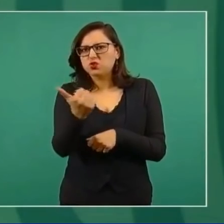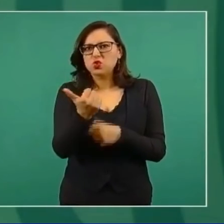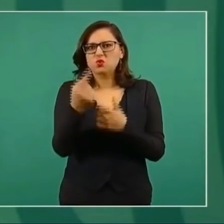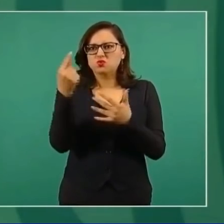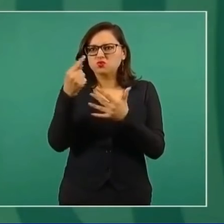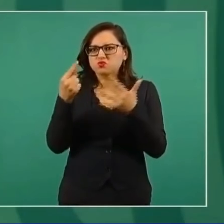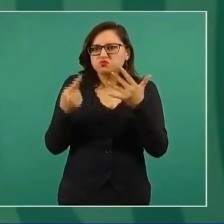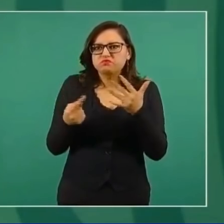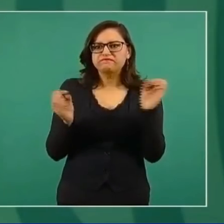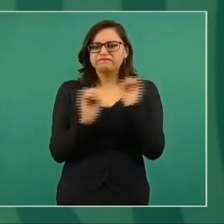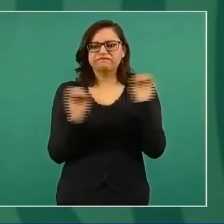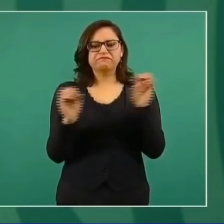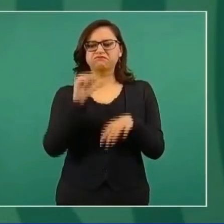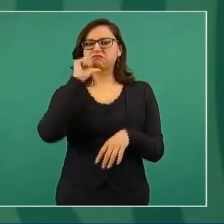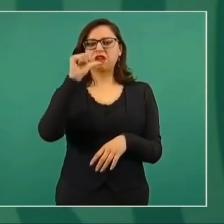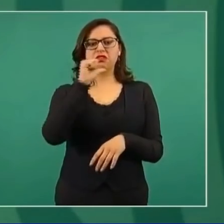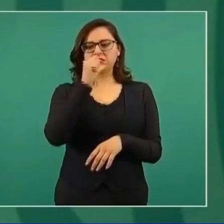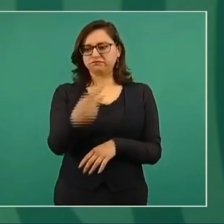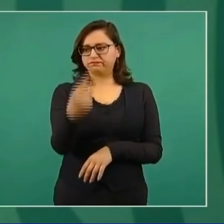No hay argumentos